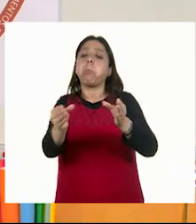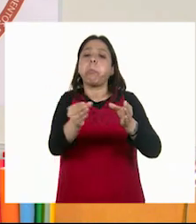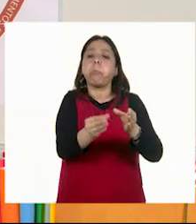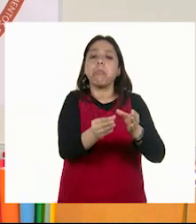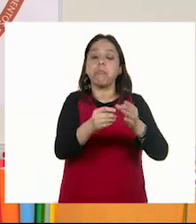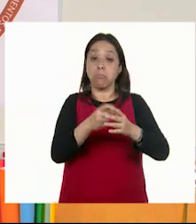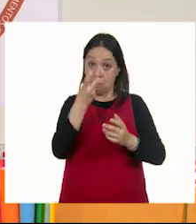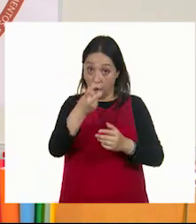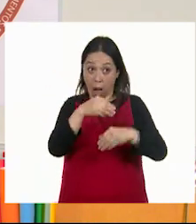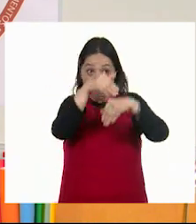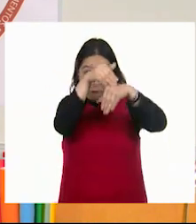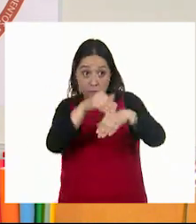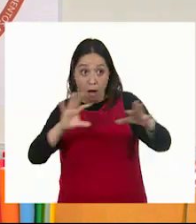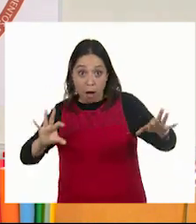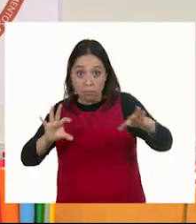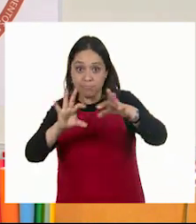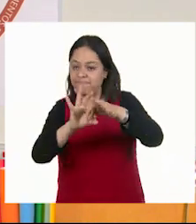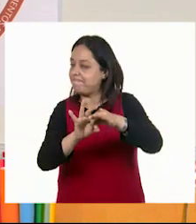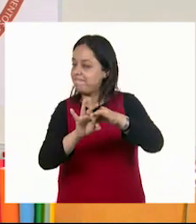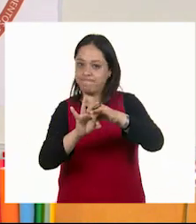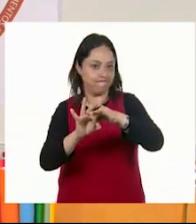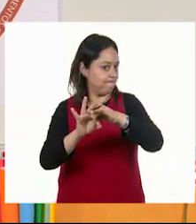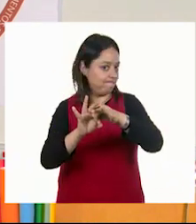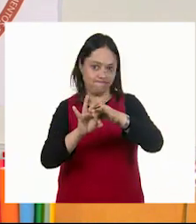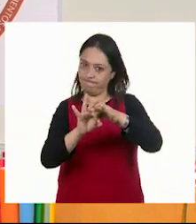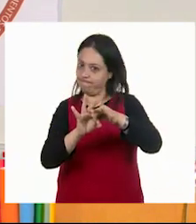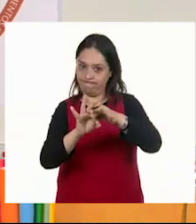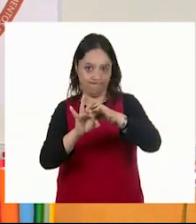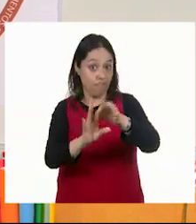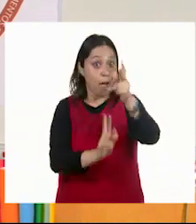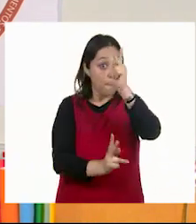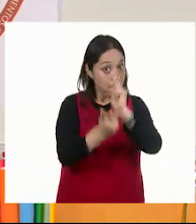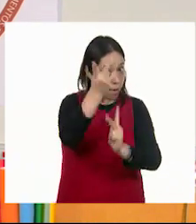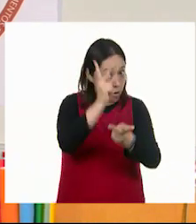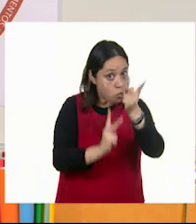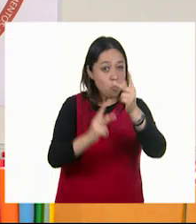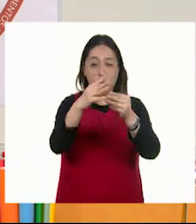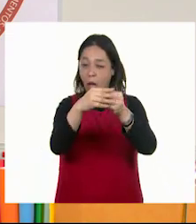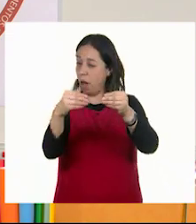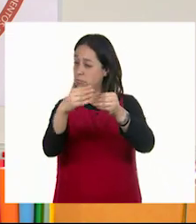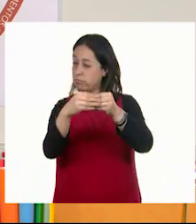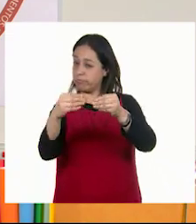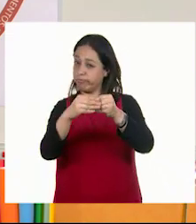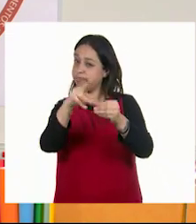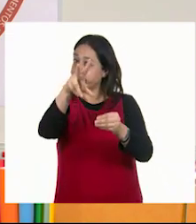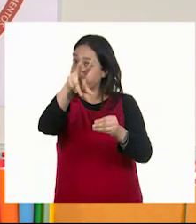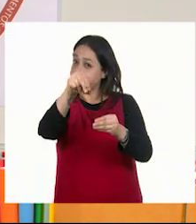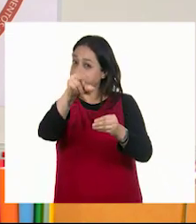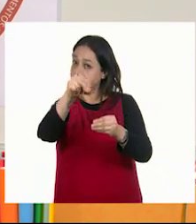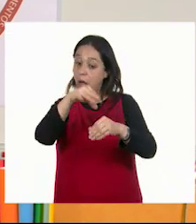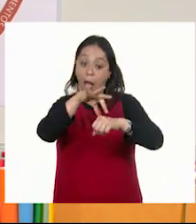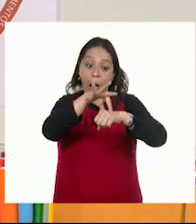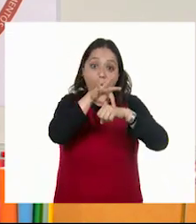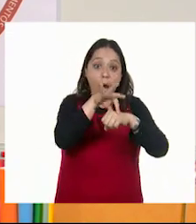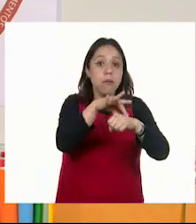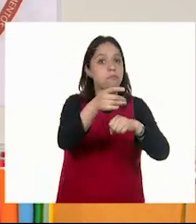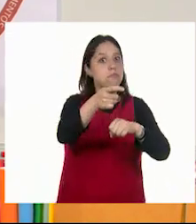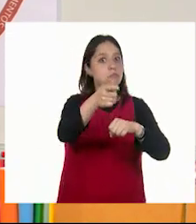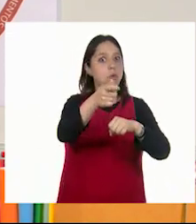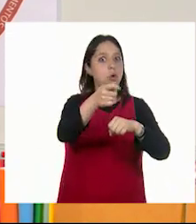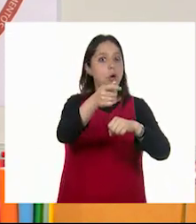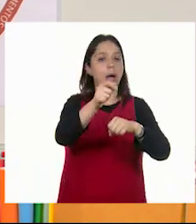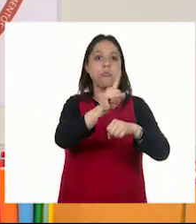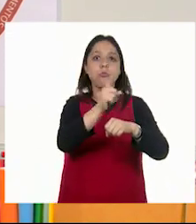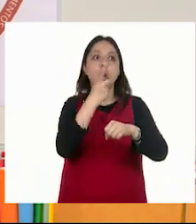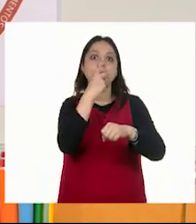siguiendo las indicaciones de comer mucha verdura o fruta y poca carne. Hice todo lo contrario. Mucha